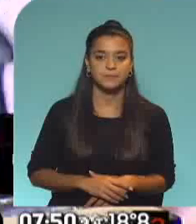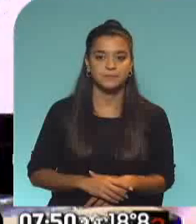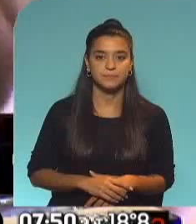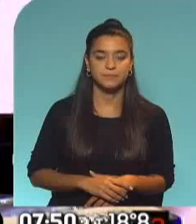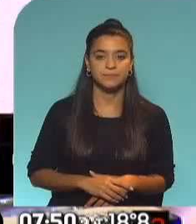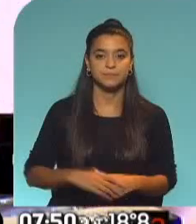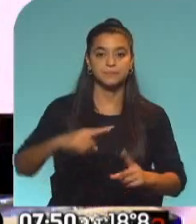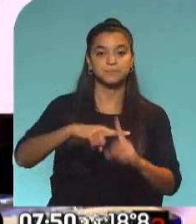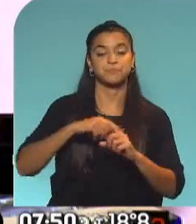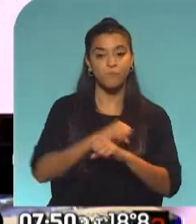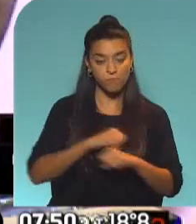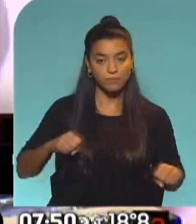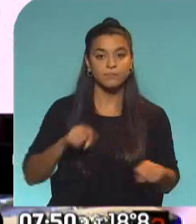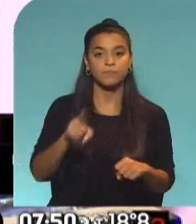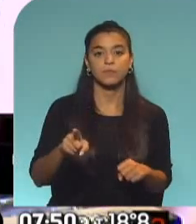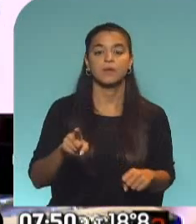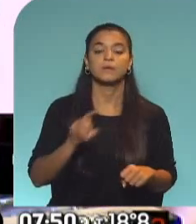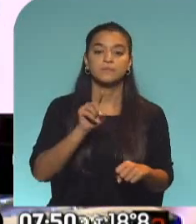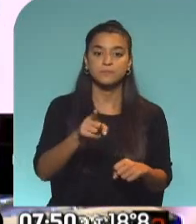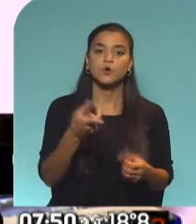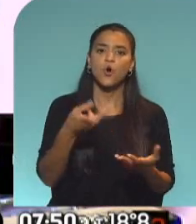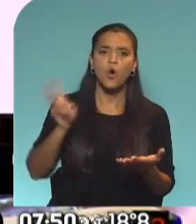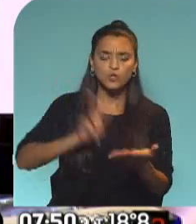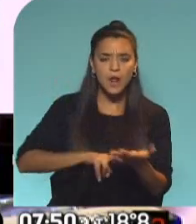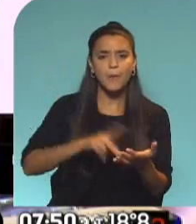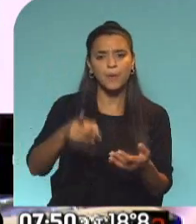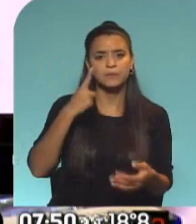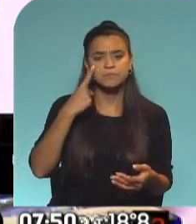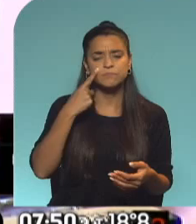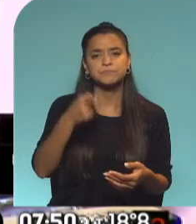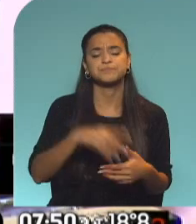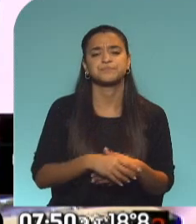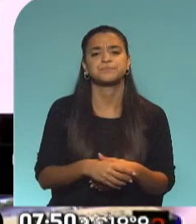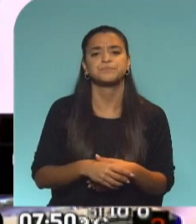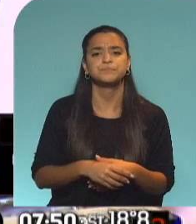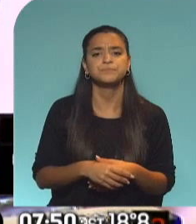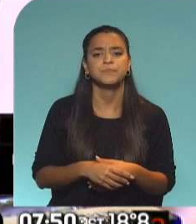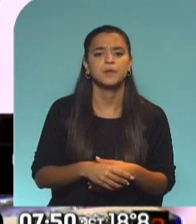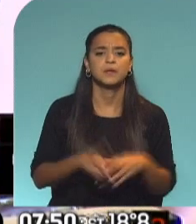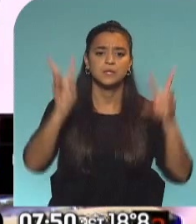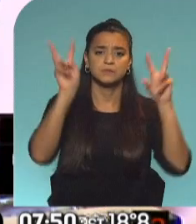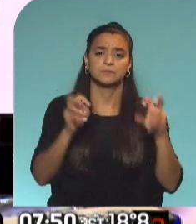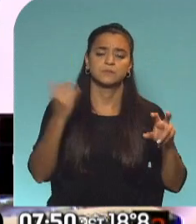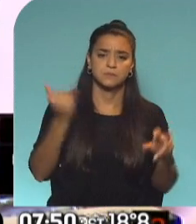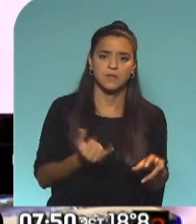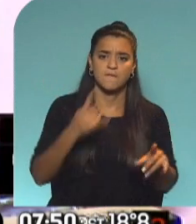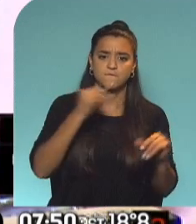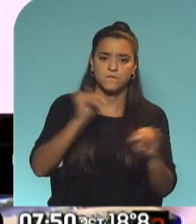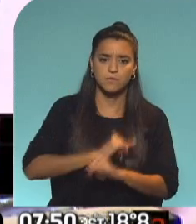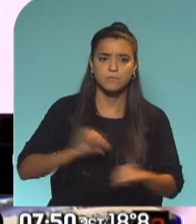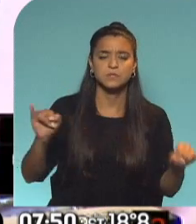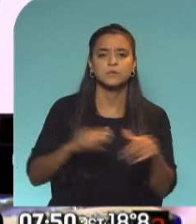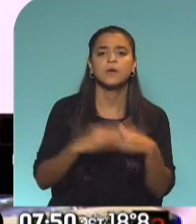elisa carrió su nombre volvió a estar justamente en los títulos de la información